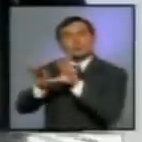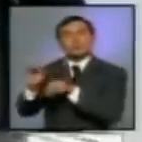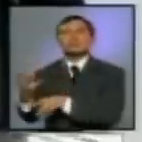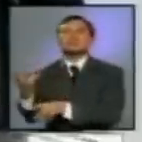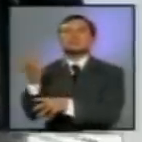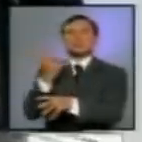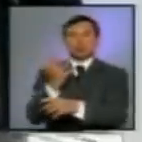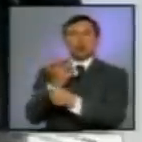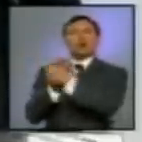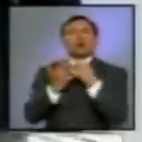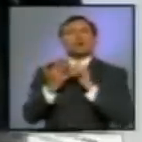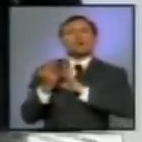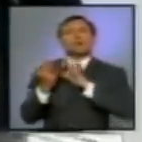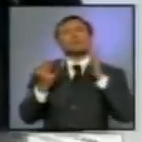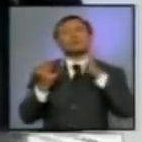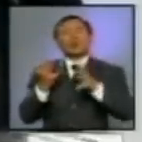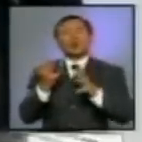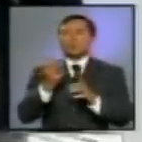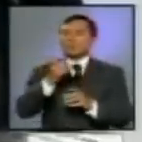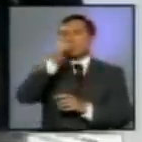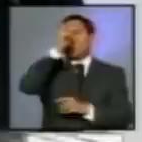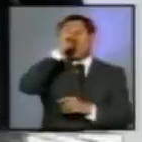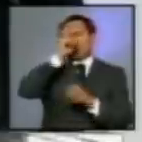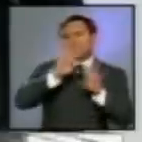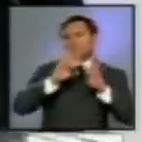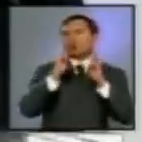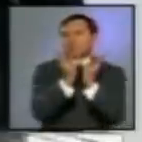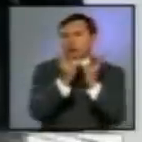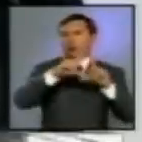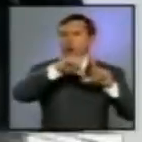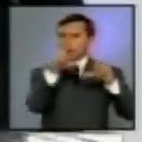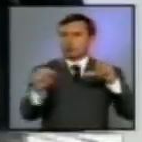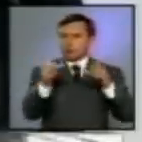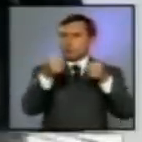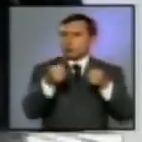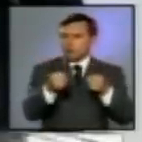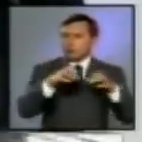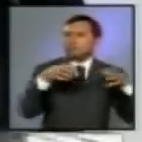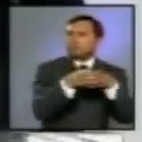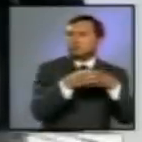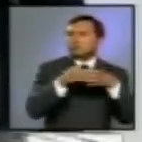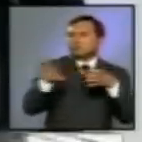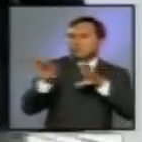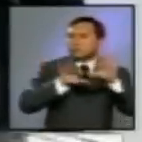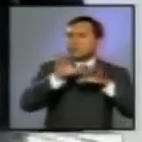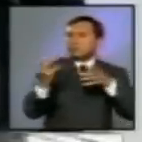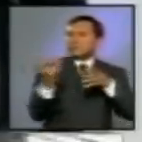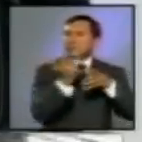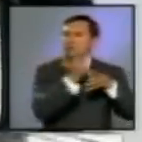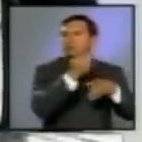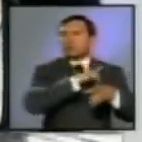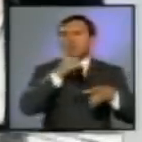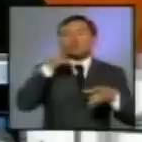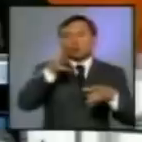para el Consejo Nacional de Seguridad, donde ustedes tengan presencia, voz y voto. Es el tiempo de